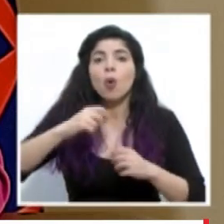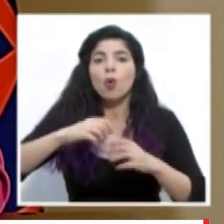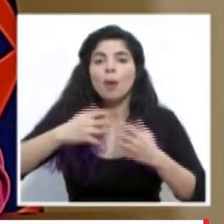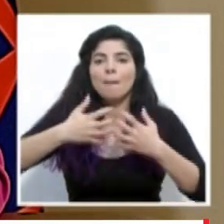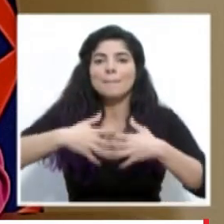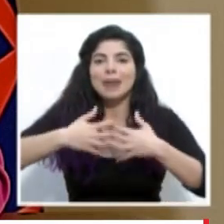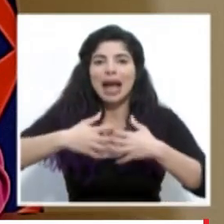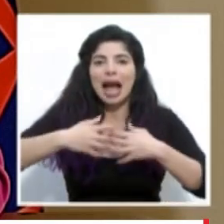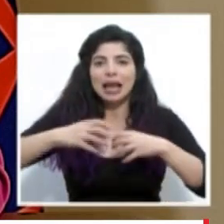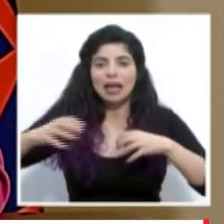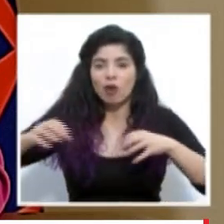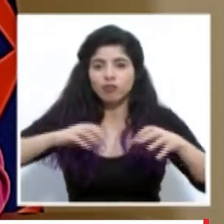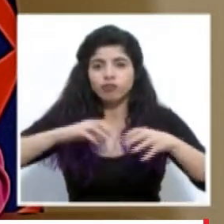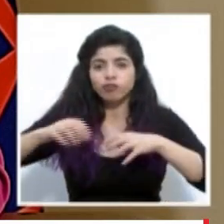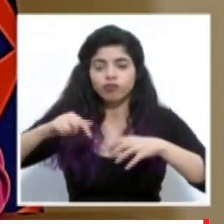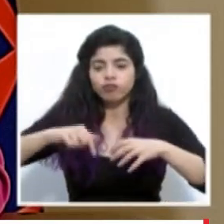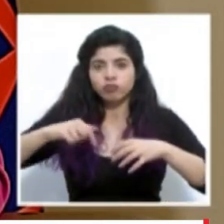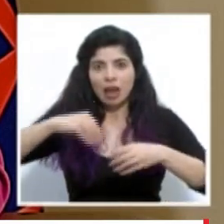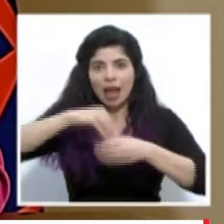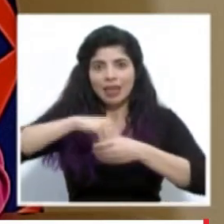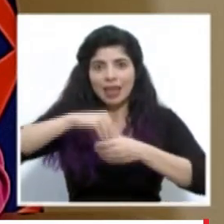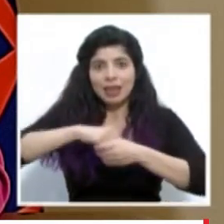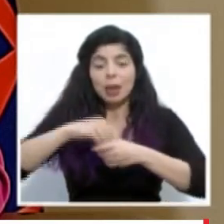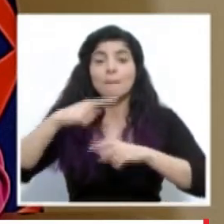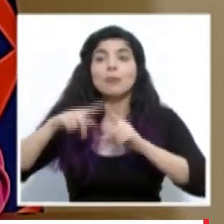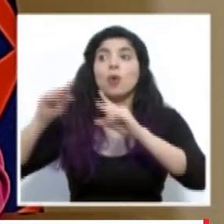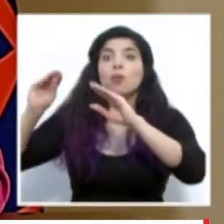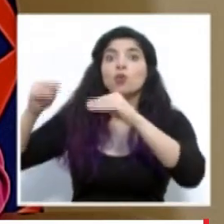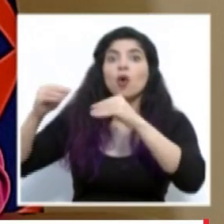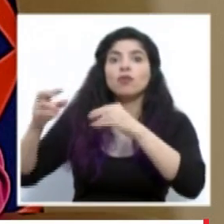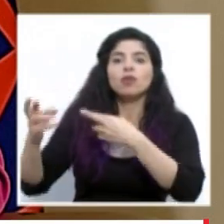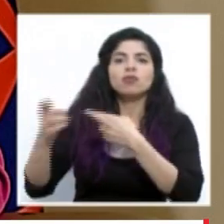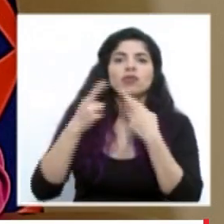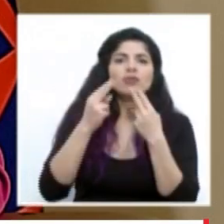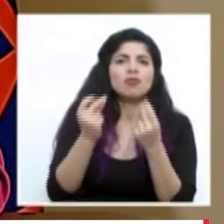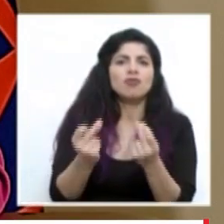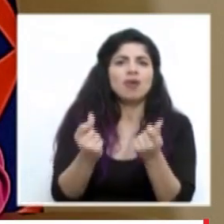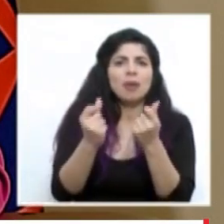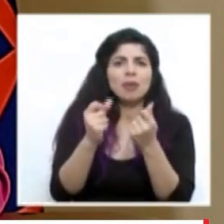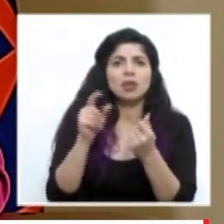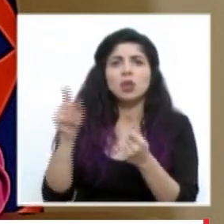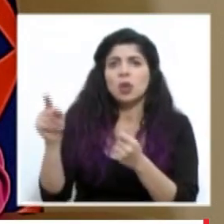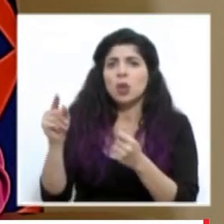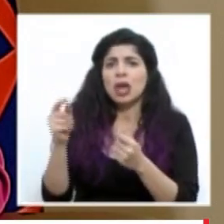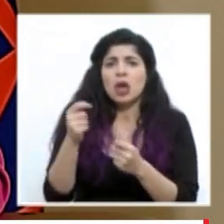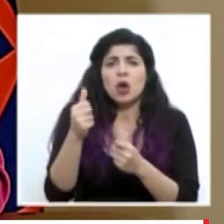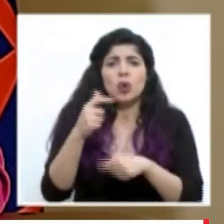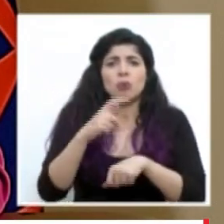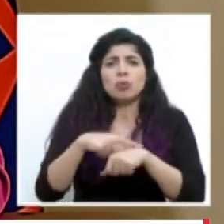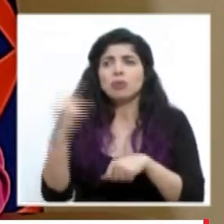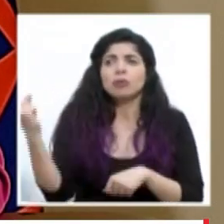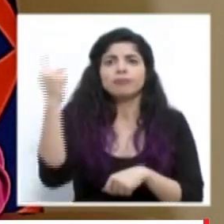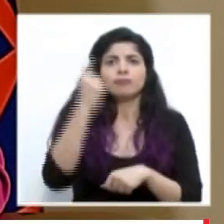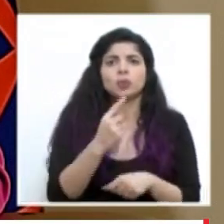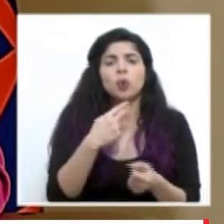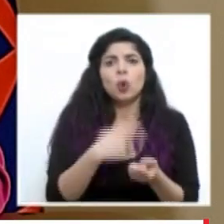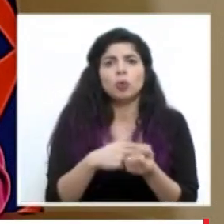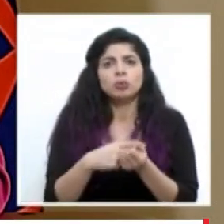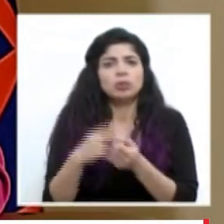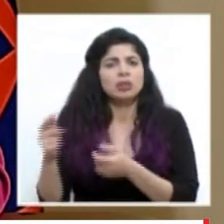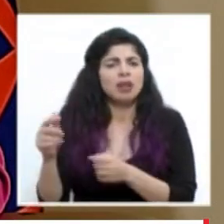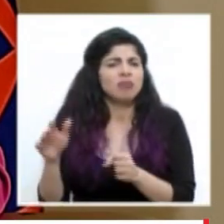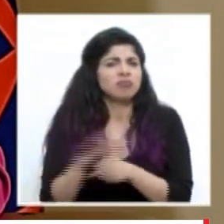mecánico. ¿Qué tenemos de ventaja? Que tenemos un proveedor que reacciona inmediatamente, o sea, ellos están en muy poco tiempo en el hospital y han